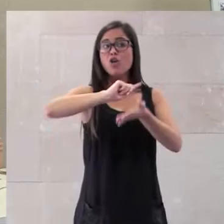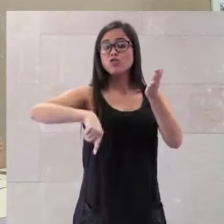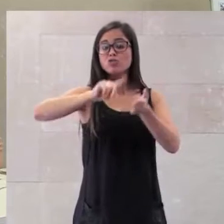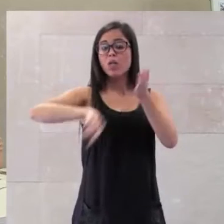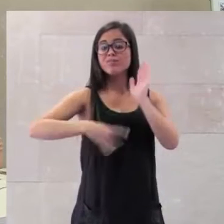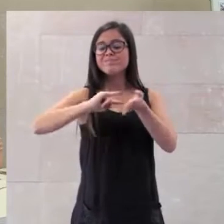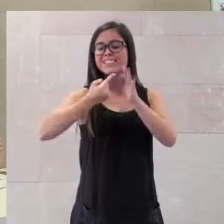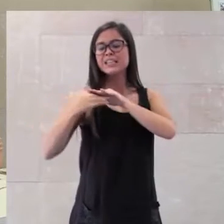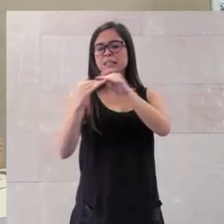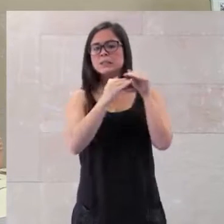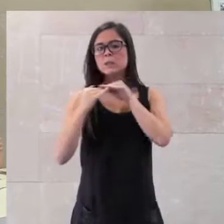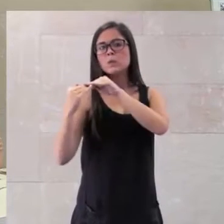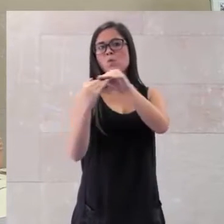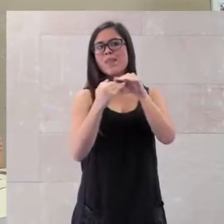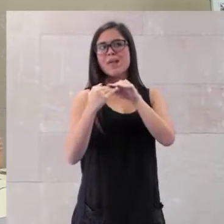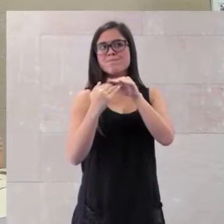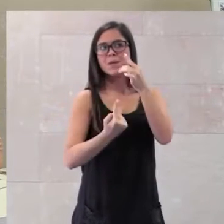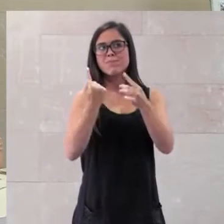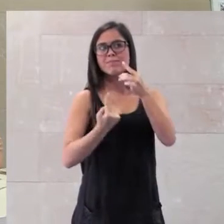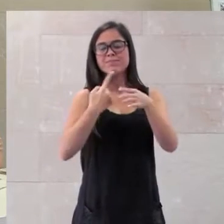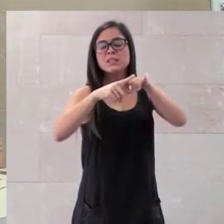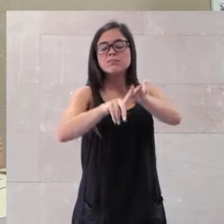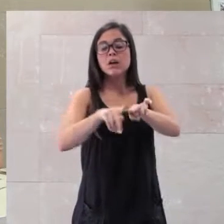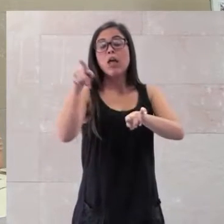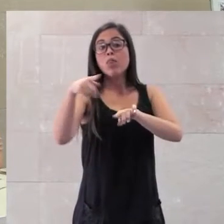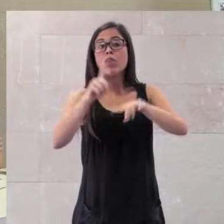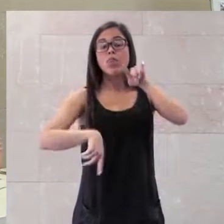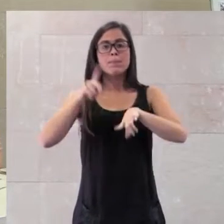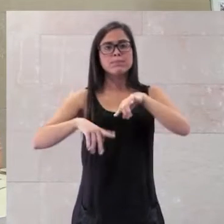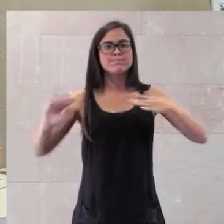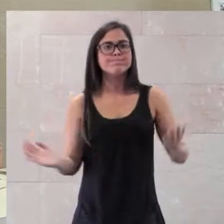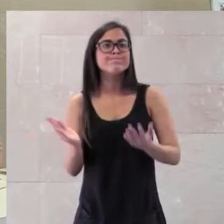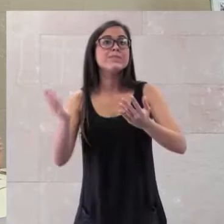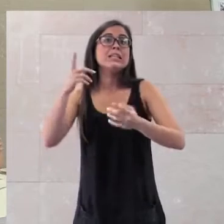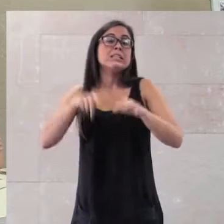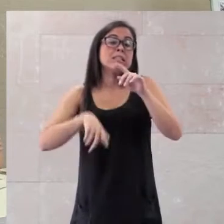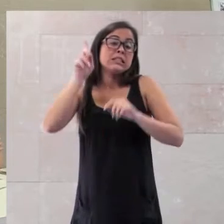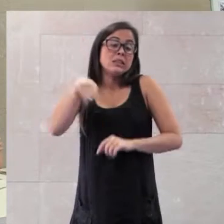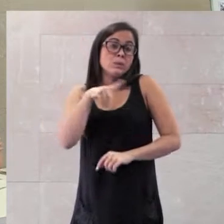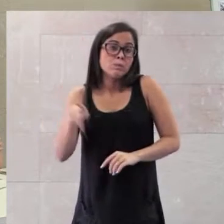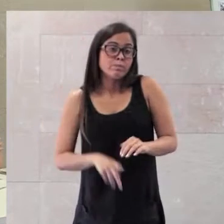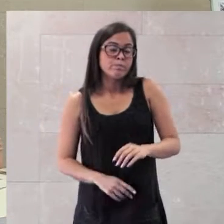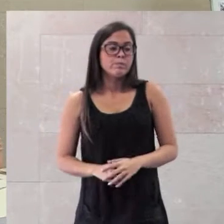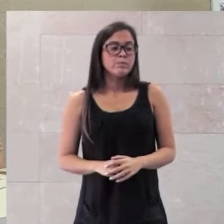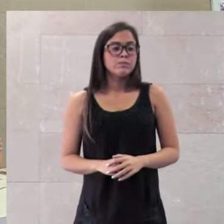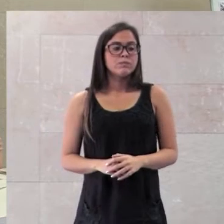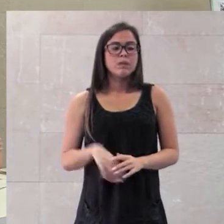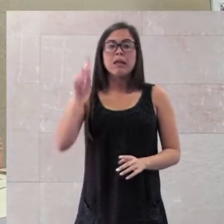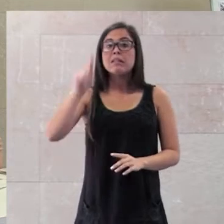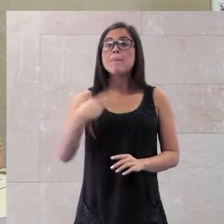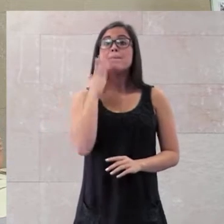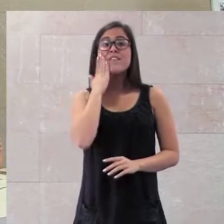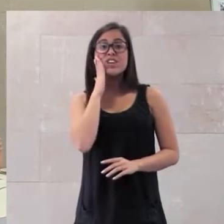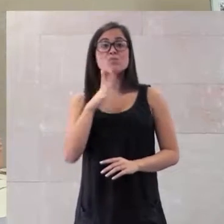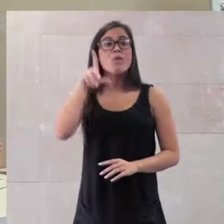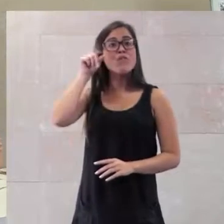de las técnicas de igualdad, y entonces en función de eso se impulsan o no. Y también he encontrado en Facebook